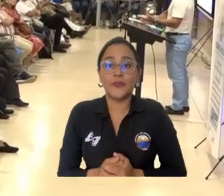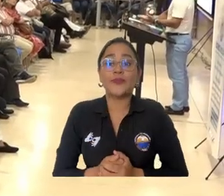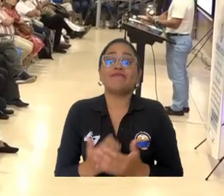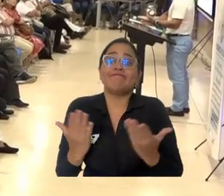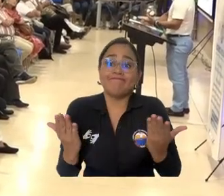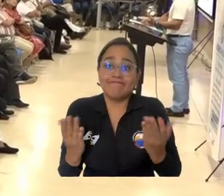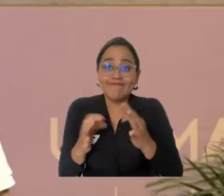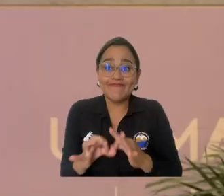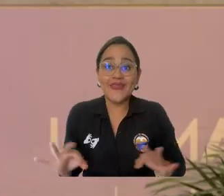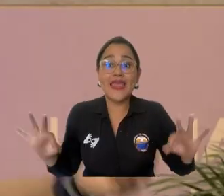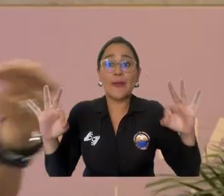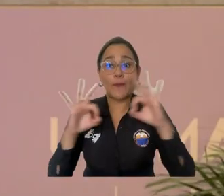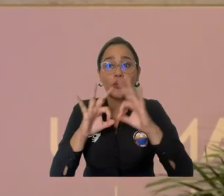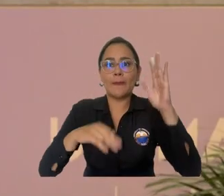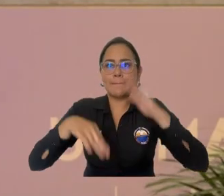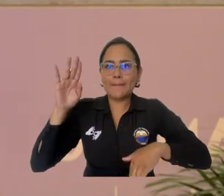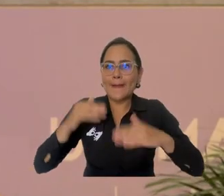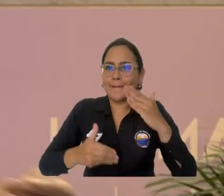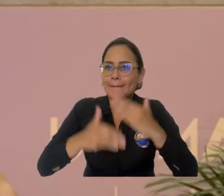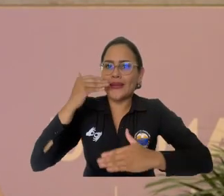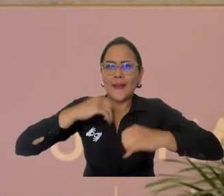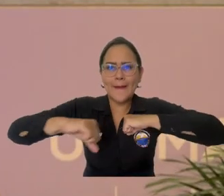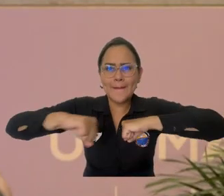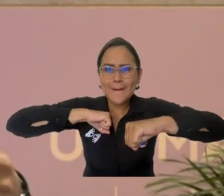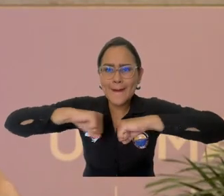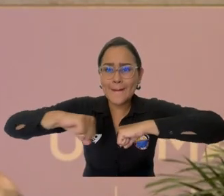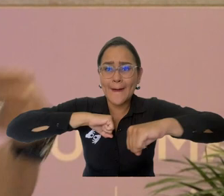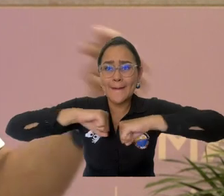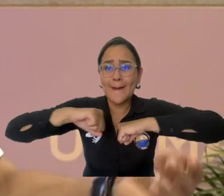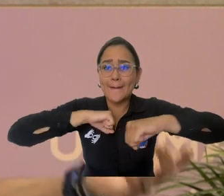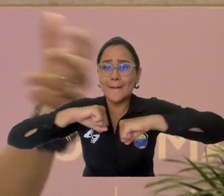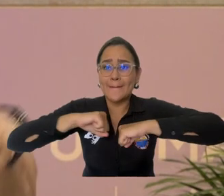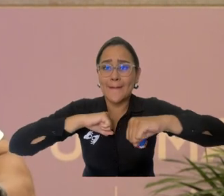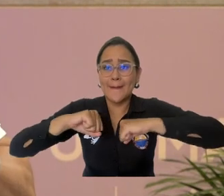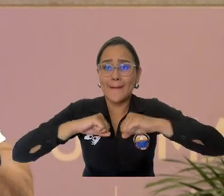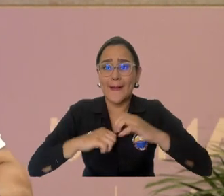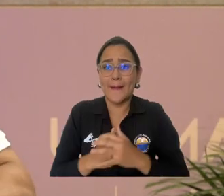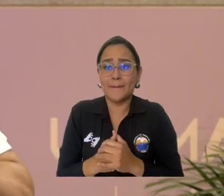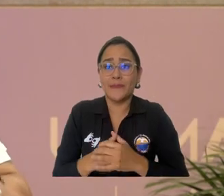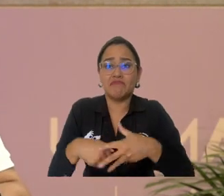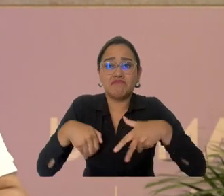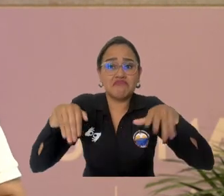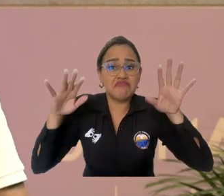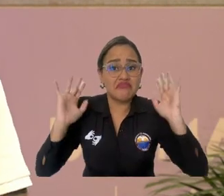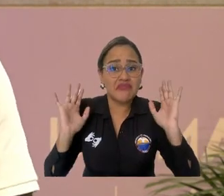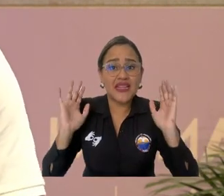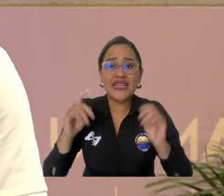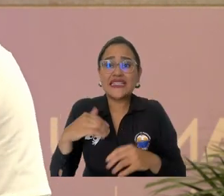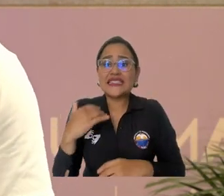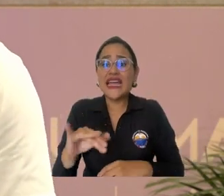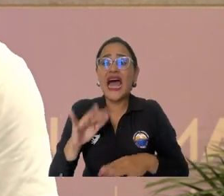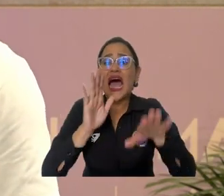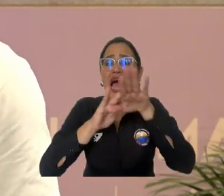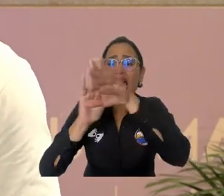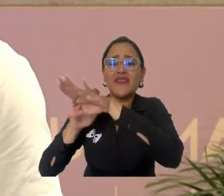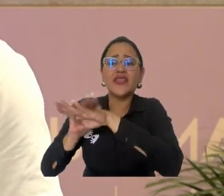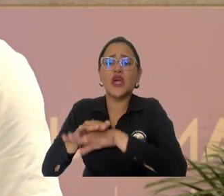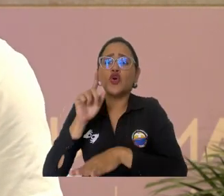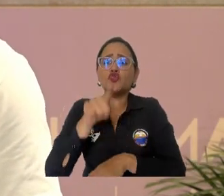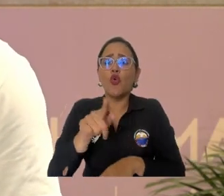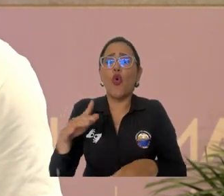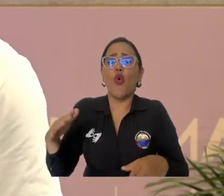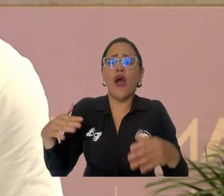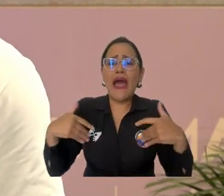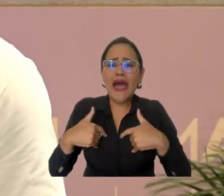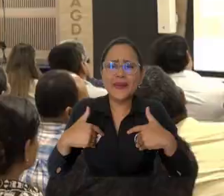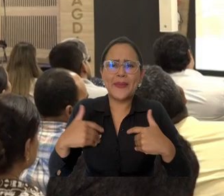investigación. Entonces, tenemos que empezar a trabajar por regenerar. Ya no basta solamente señalar libro rojo de especies